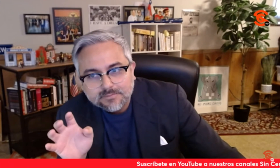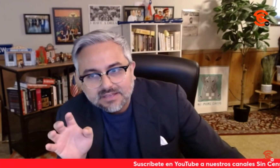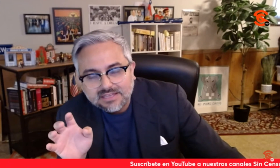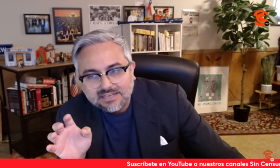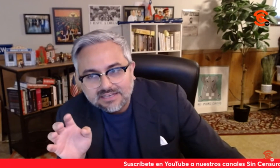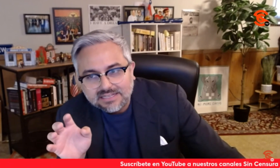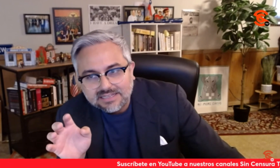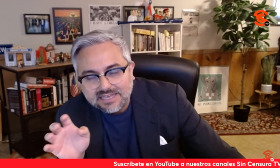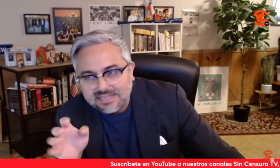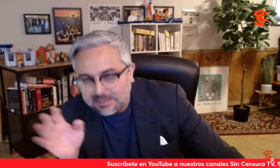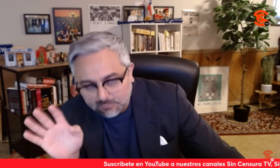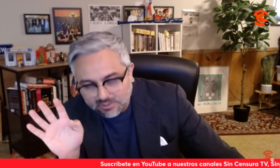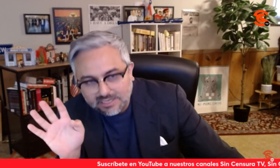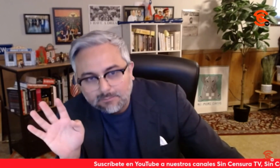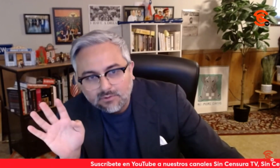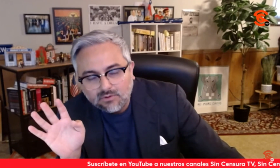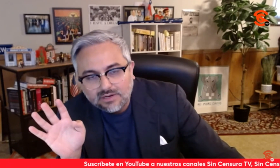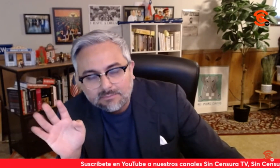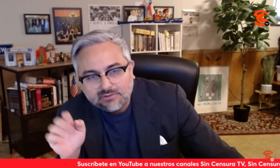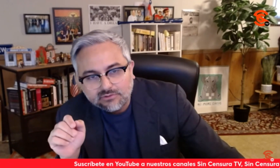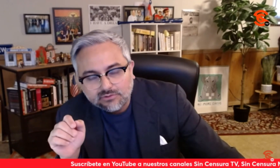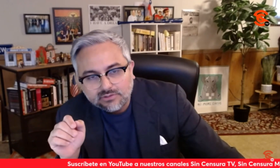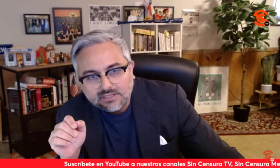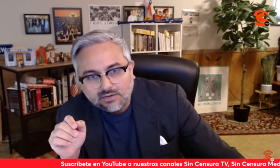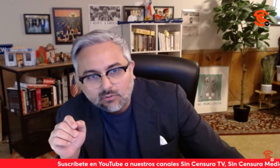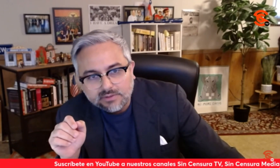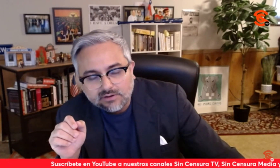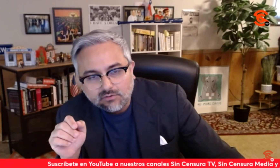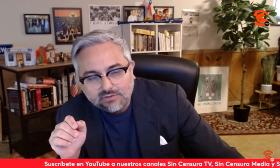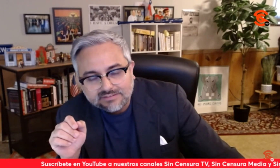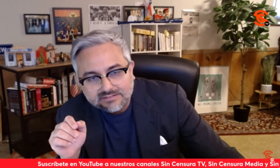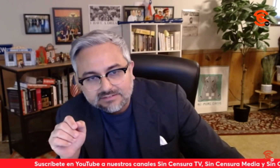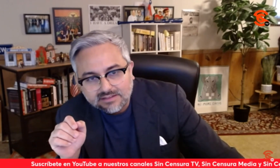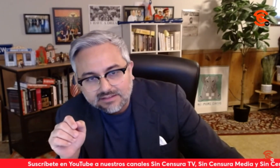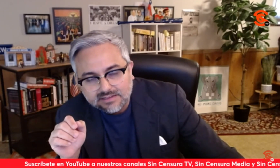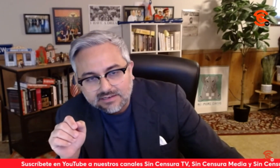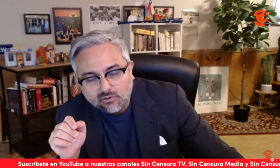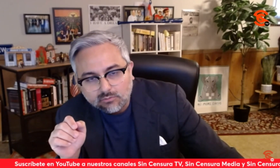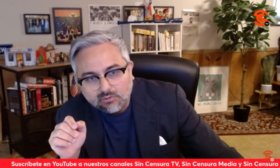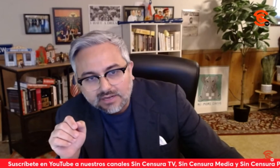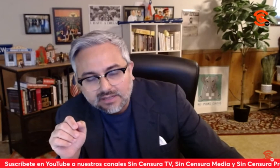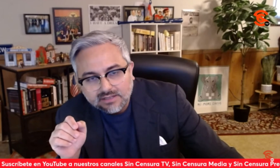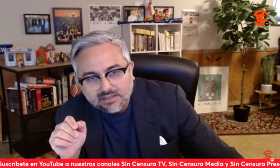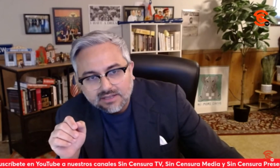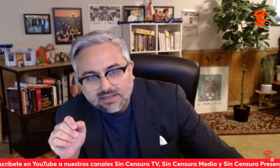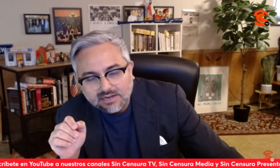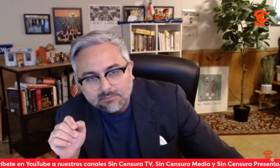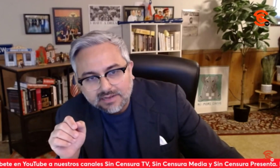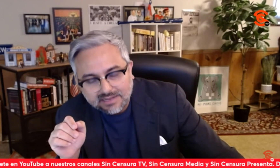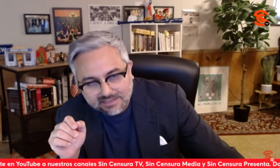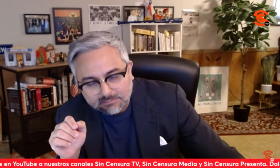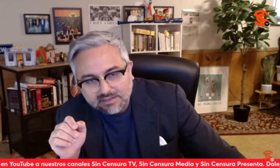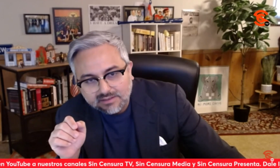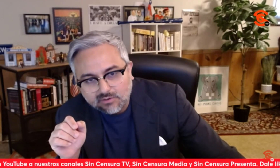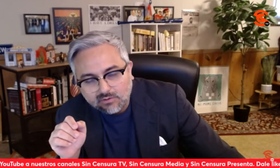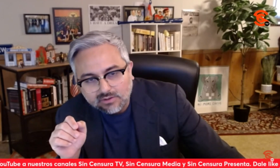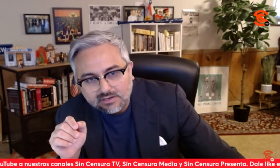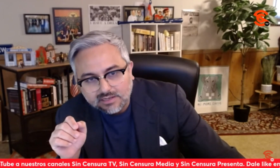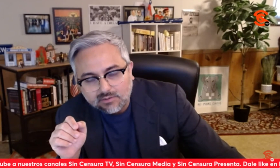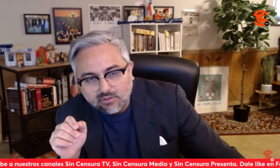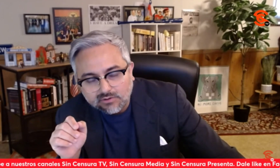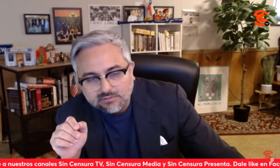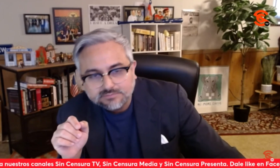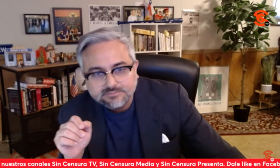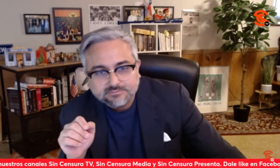tenía ni idea de, por ejemplo, la invasión del gobierno fascista de Daniel Noboa a la Embajada de México